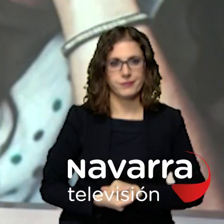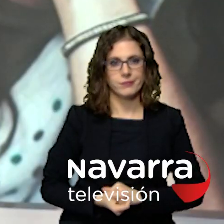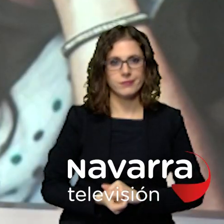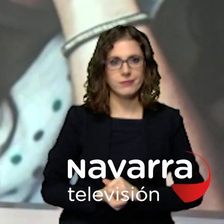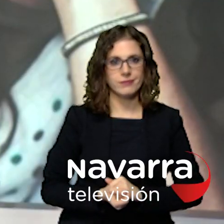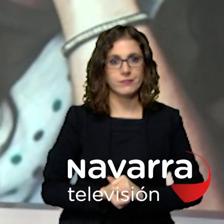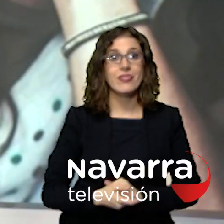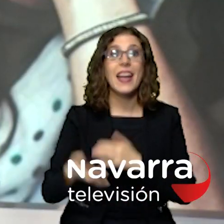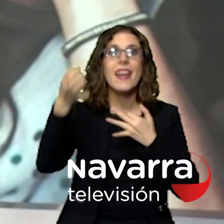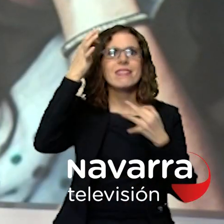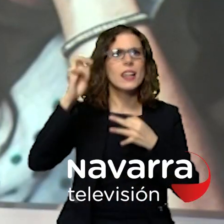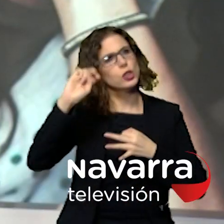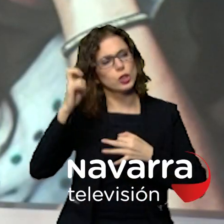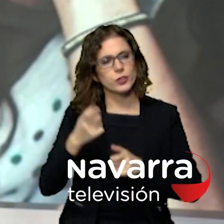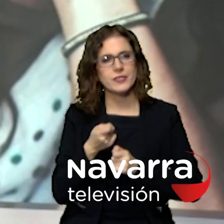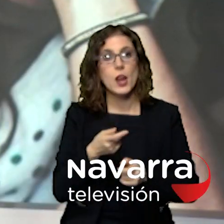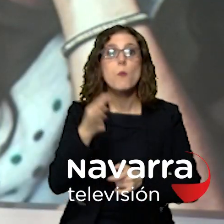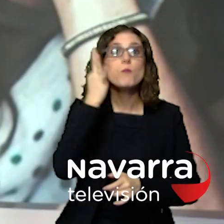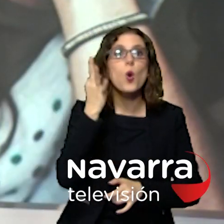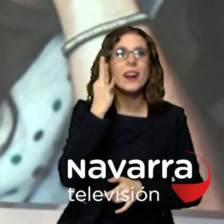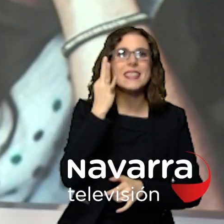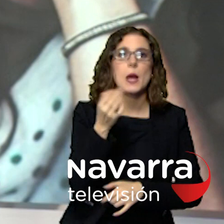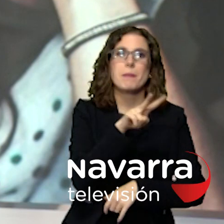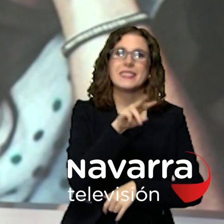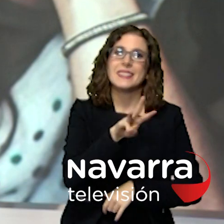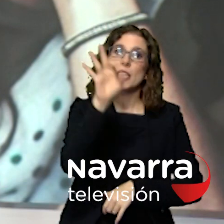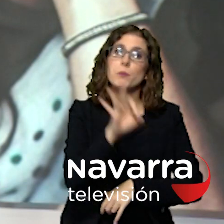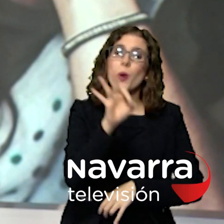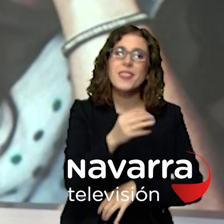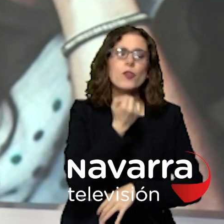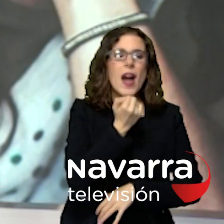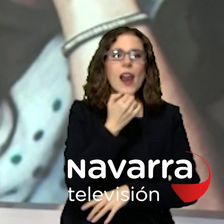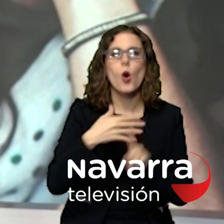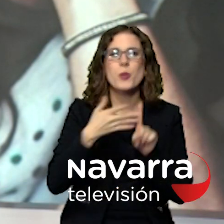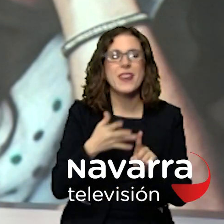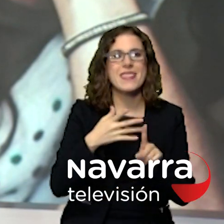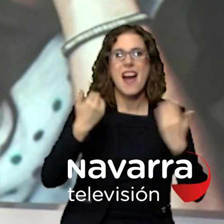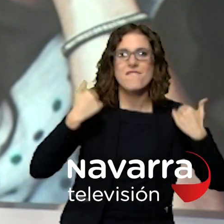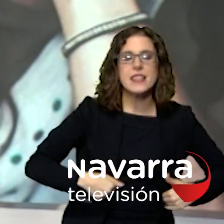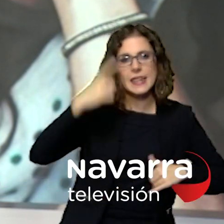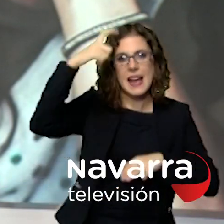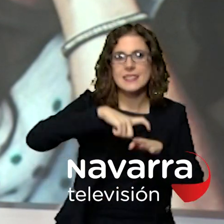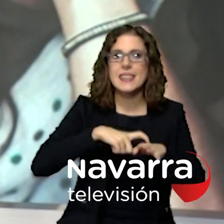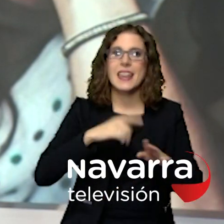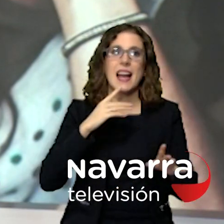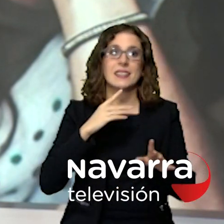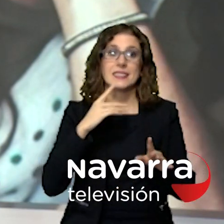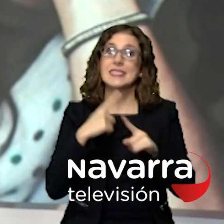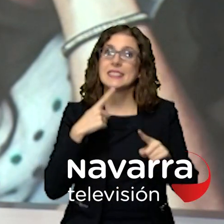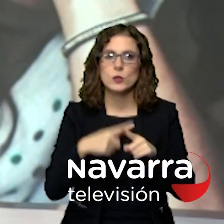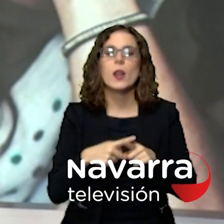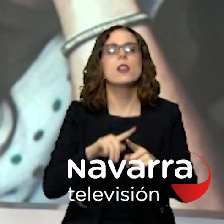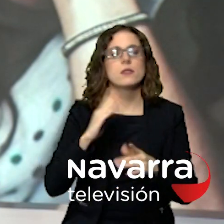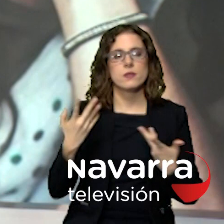Y otro dato, el 23% de las mujeres ha sufrido algún tipo de violencia física, psíquica o sexual, un porcentaje que se incrementa hasta el 35